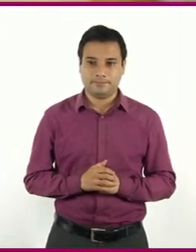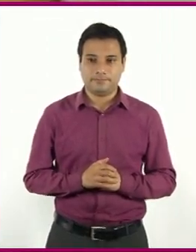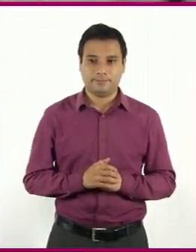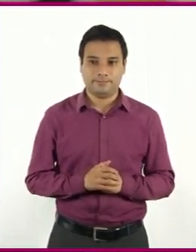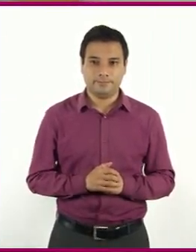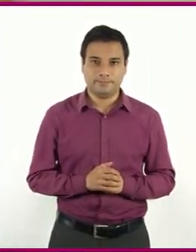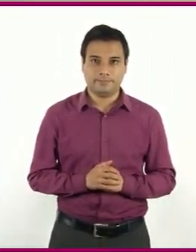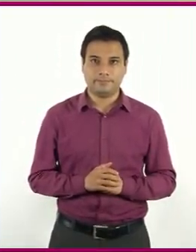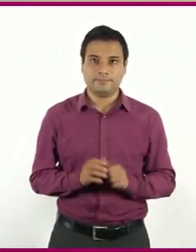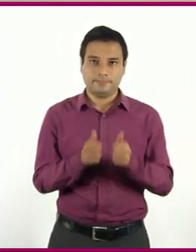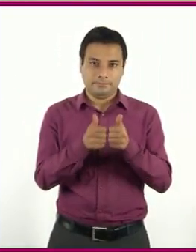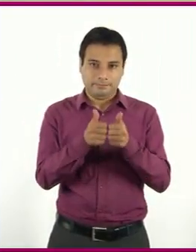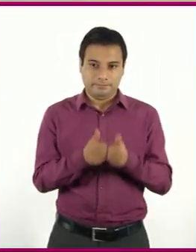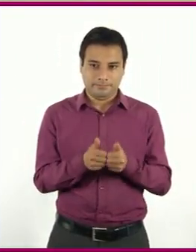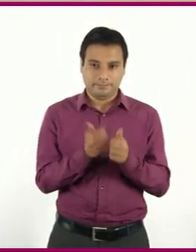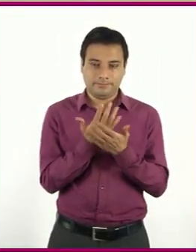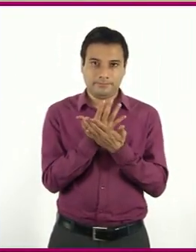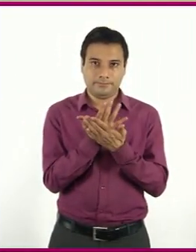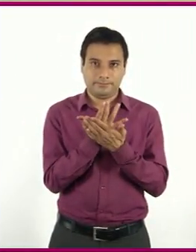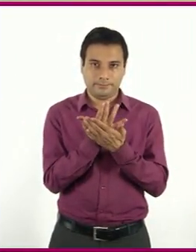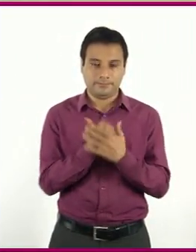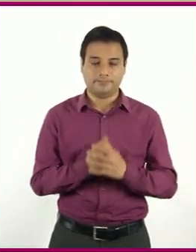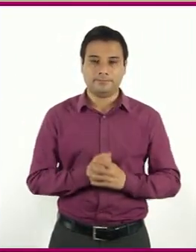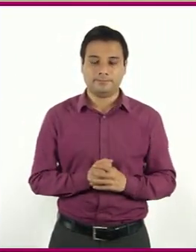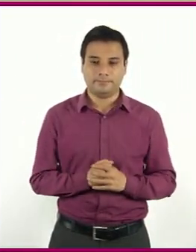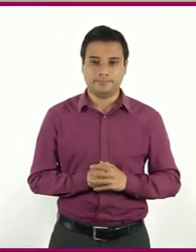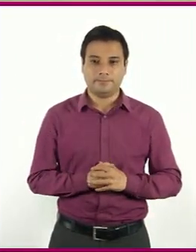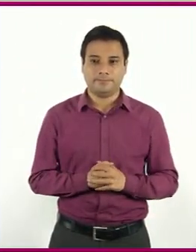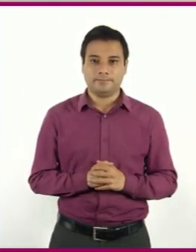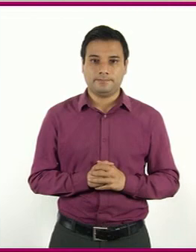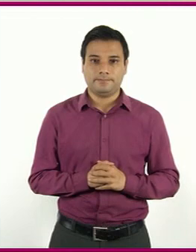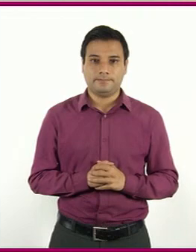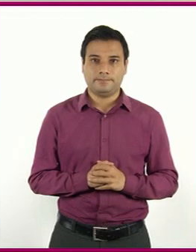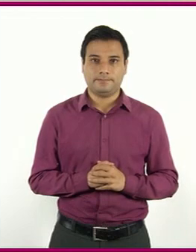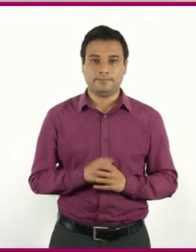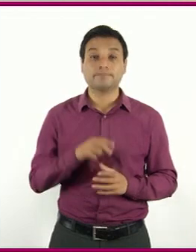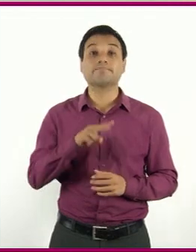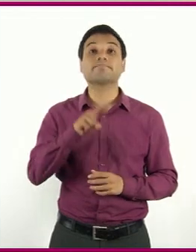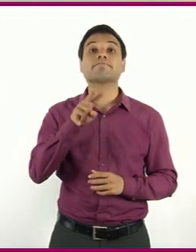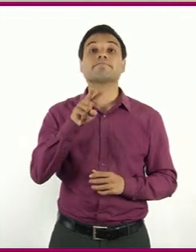nos quedamos. Bajamos pelvis. Vista hacia arriba.